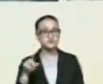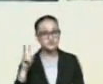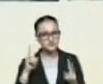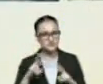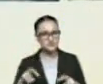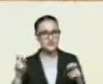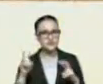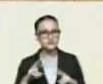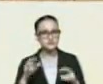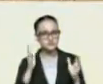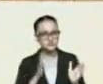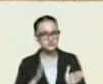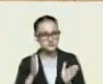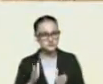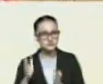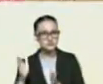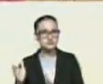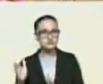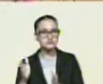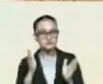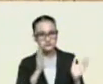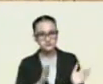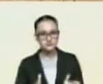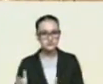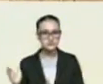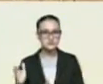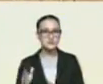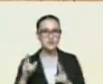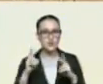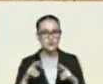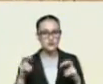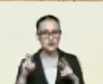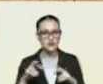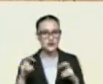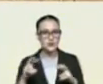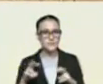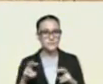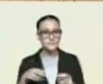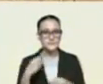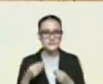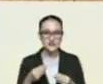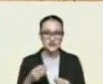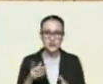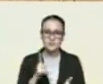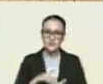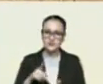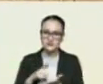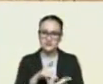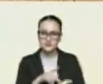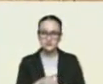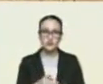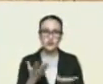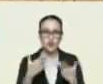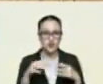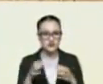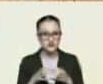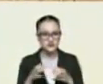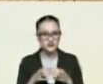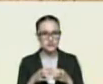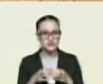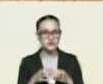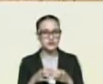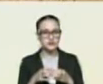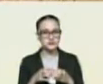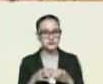auditorías planificadas, auditorías que se han hecho una y otra vez con la participación de las organizaciones con